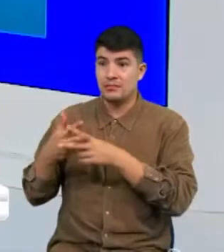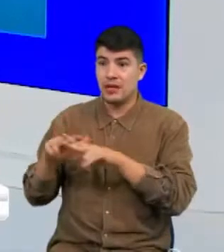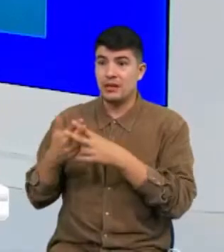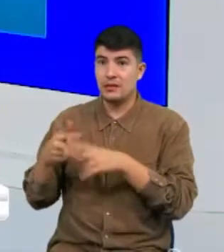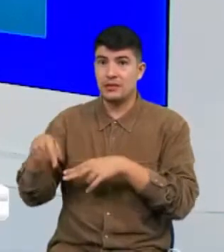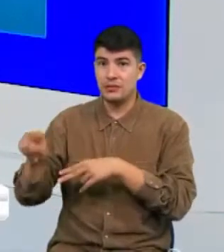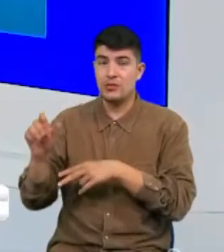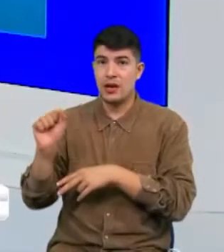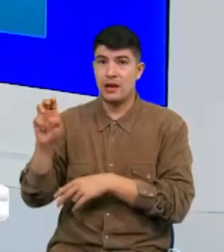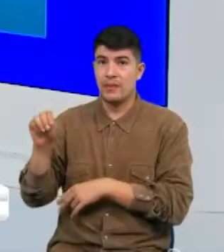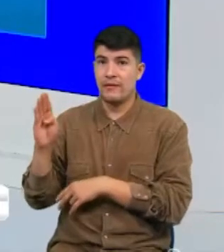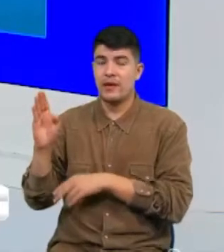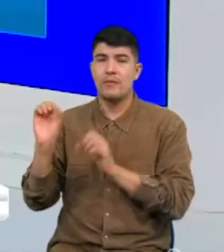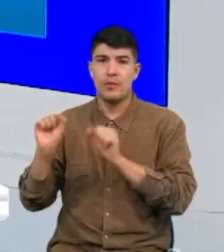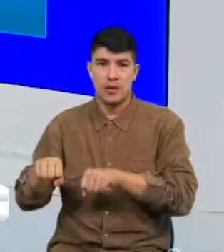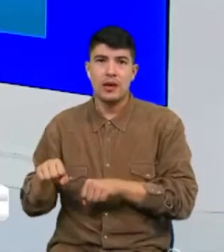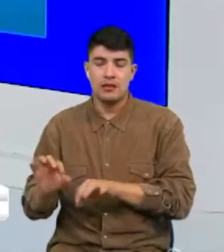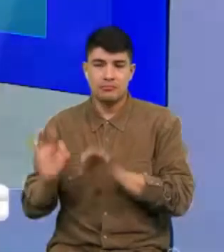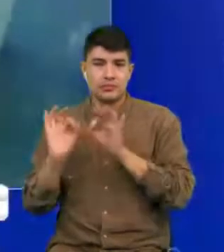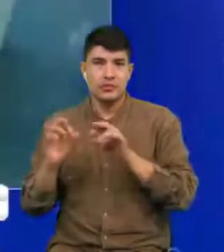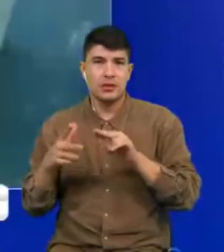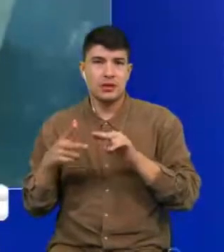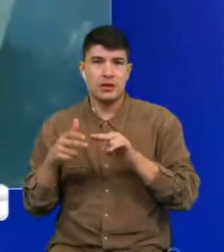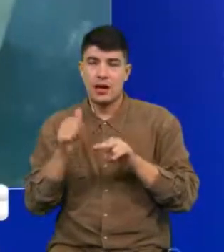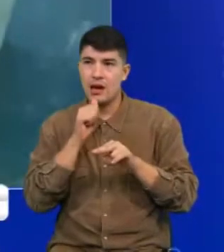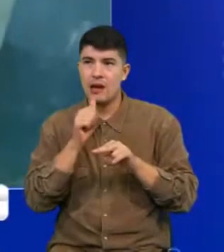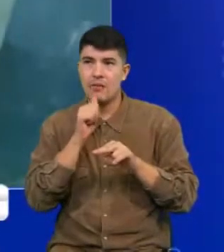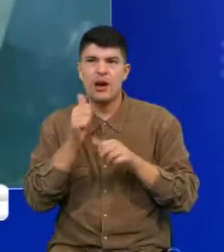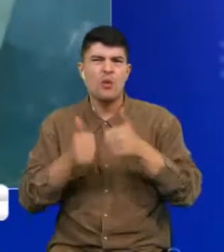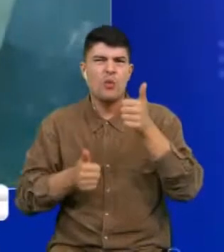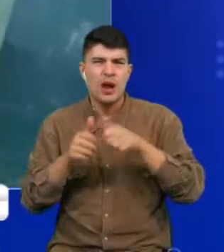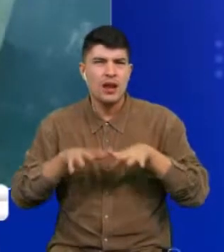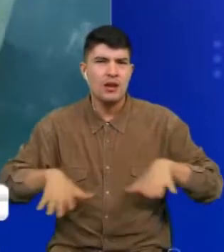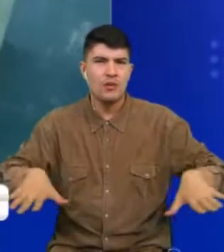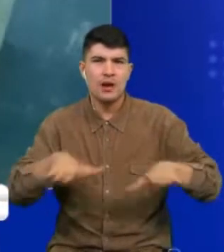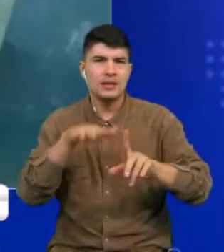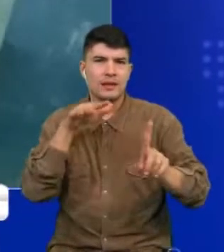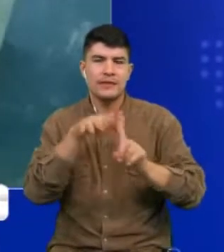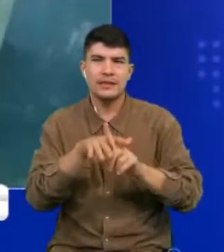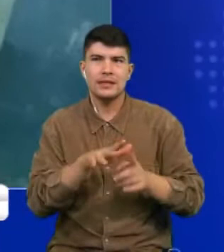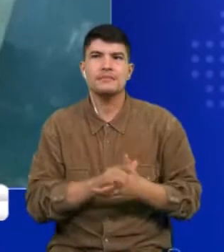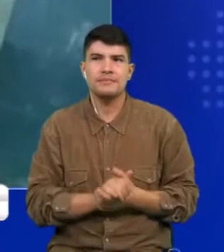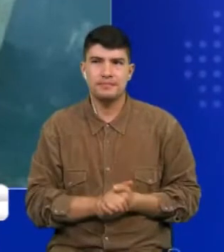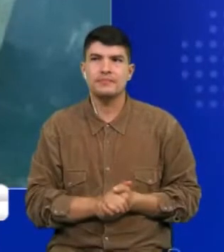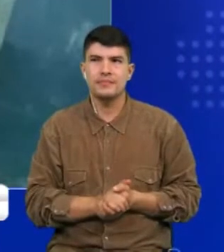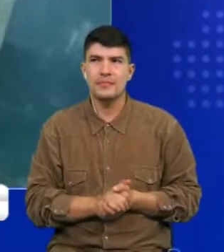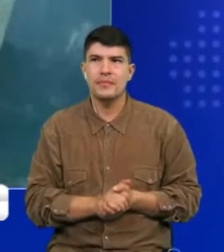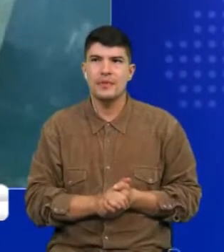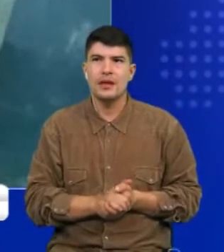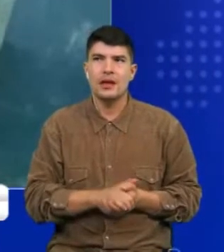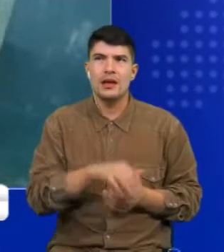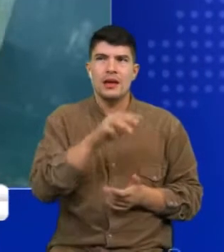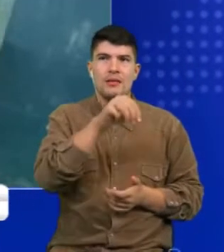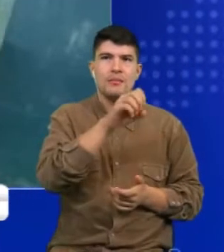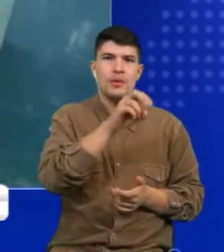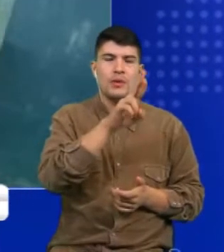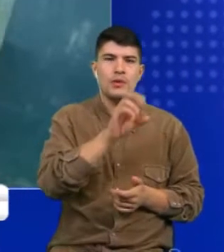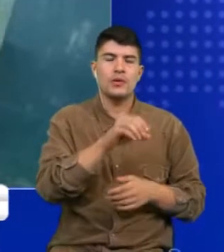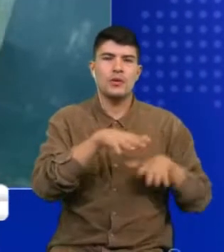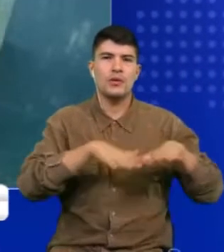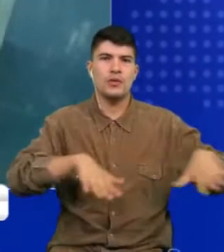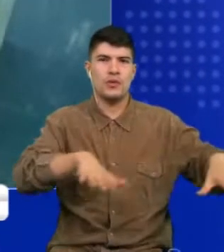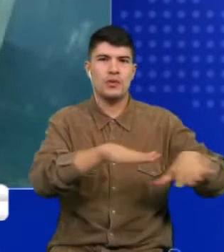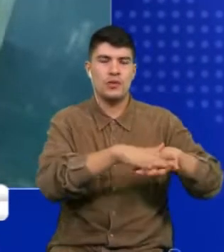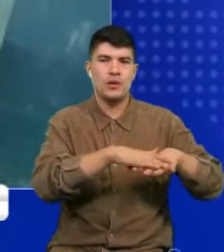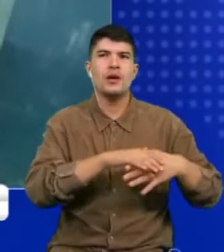Metropolitano de Bucaramanga para garantizar el fluido, estos serán los sectores que estarán impactados. El primer sector en el distrito Morro Cuadrante, carrera 21 hasta la